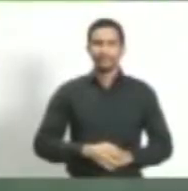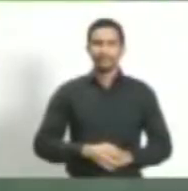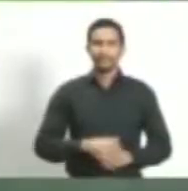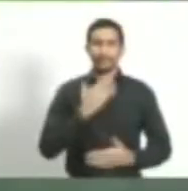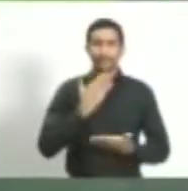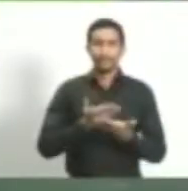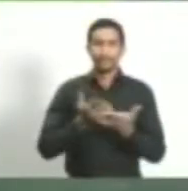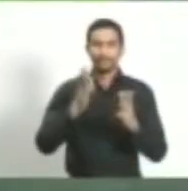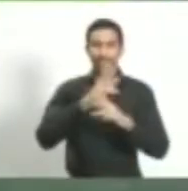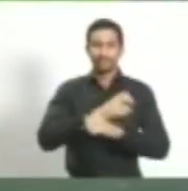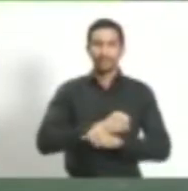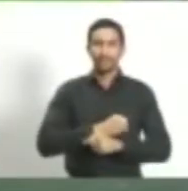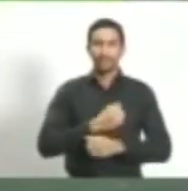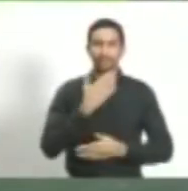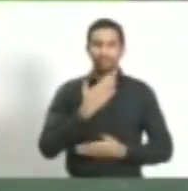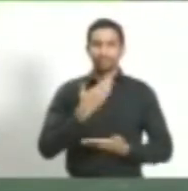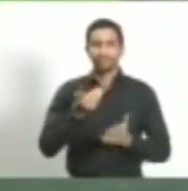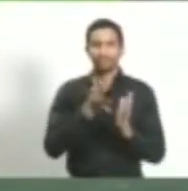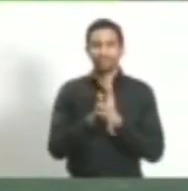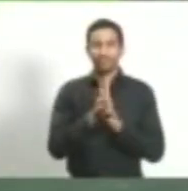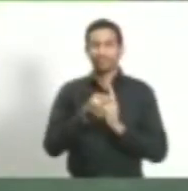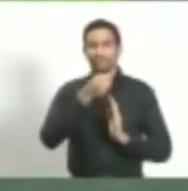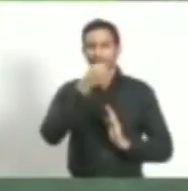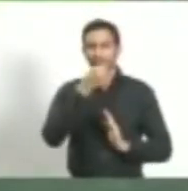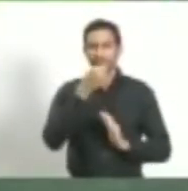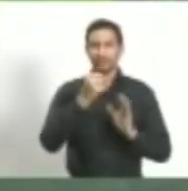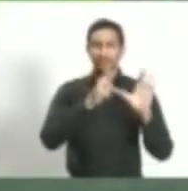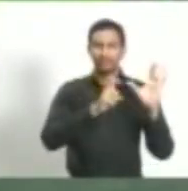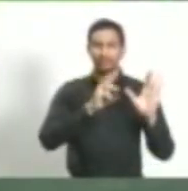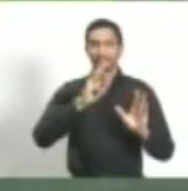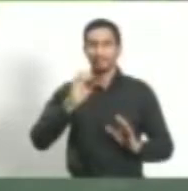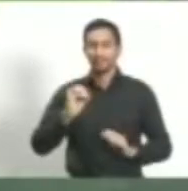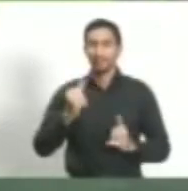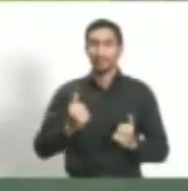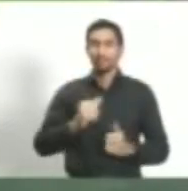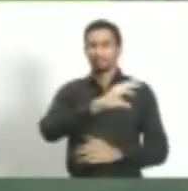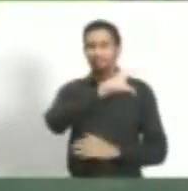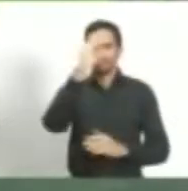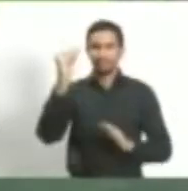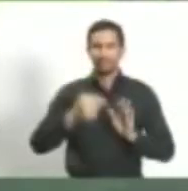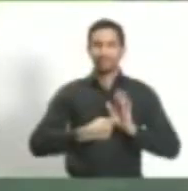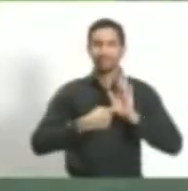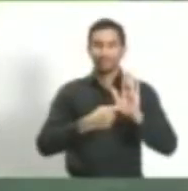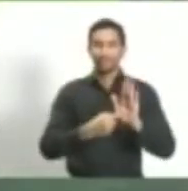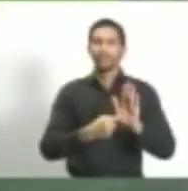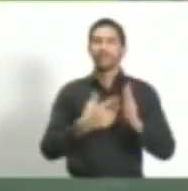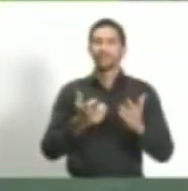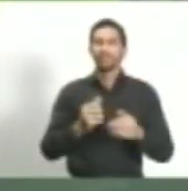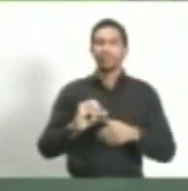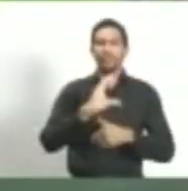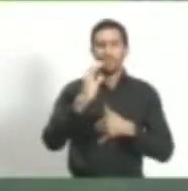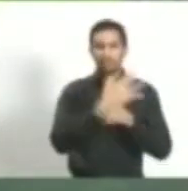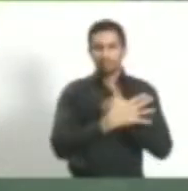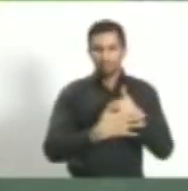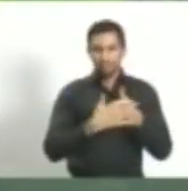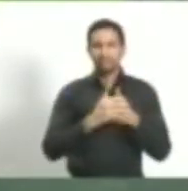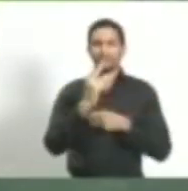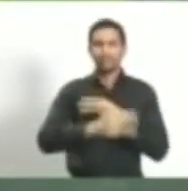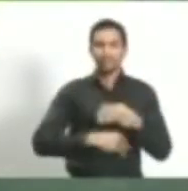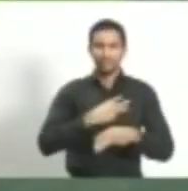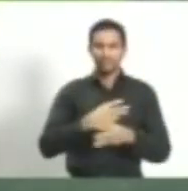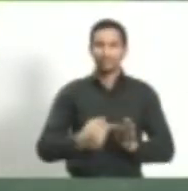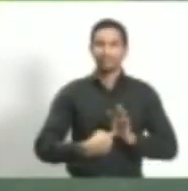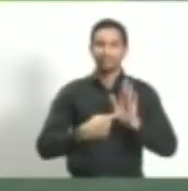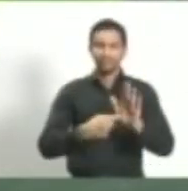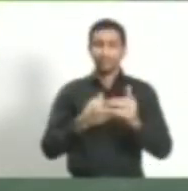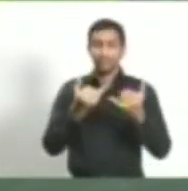Buenas noches, estas son las noticias de las 6:30 por aquí por Telecaribe. Las noticias de la región, Colombia y el mundo están aquí ahora.